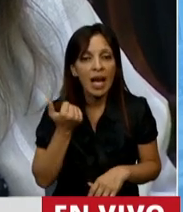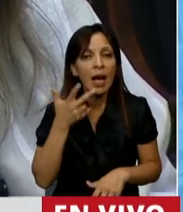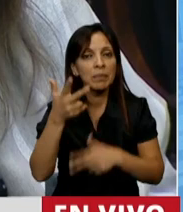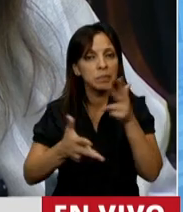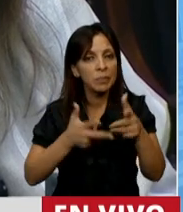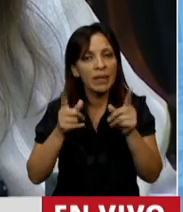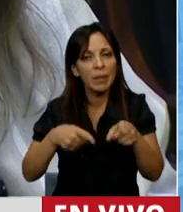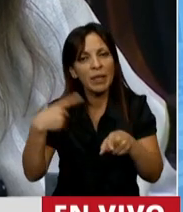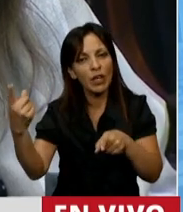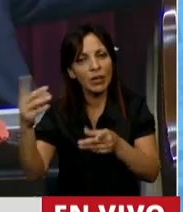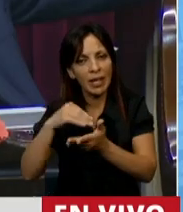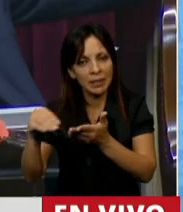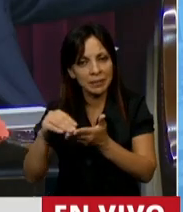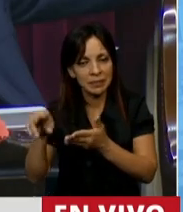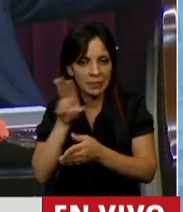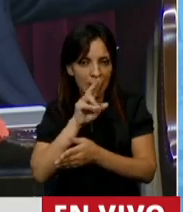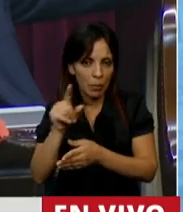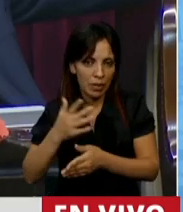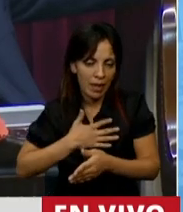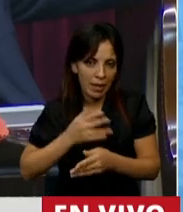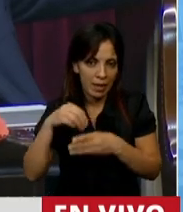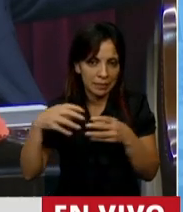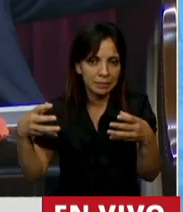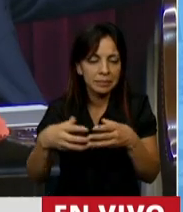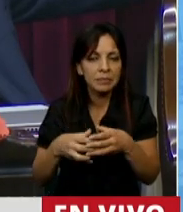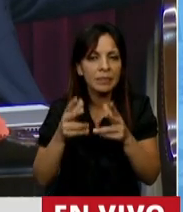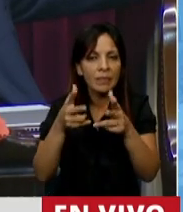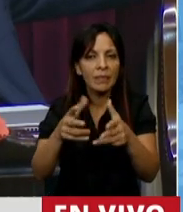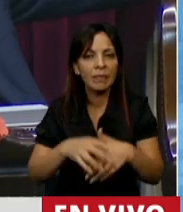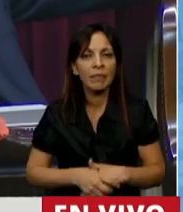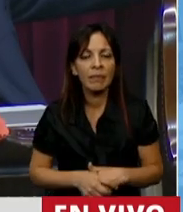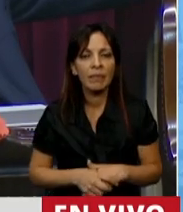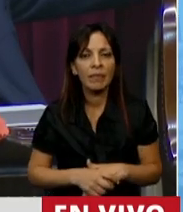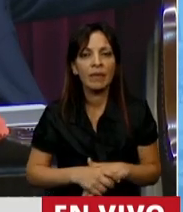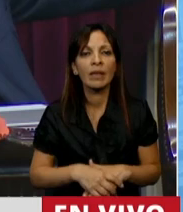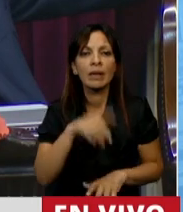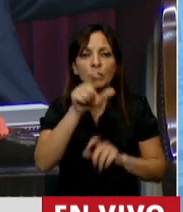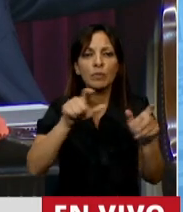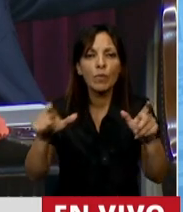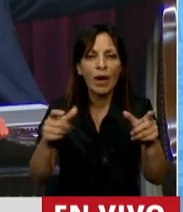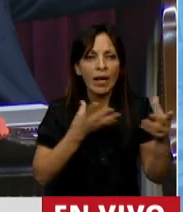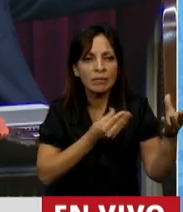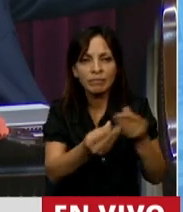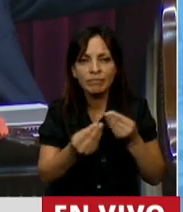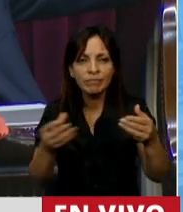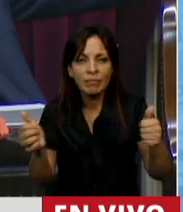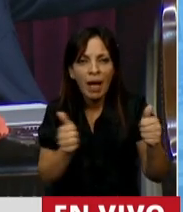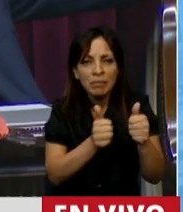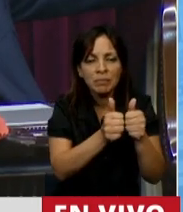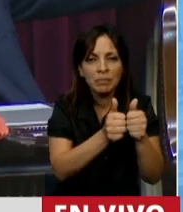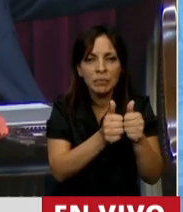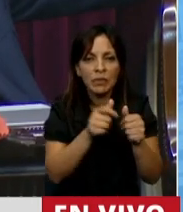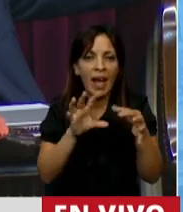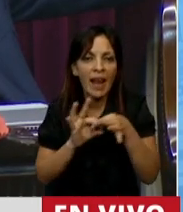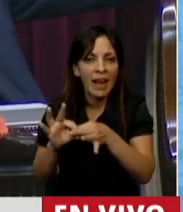otra diputada de mi bloque lo mencionó, las socorristas en red, que en Neuquén la dirige